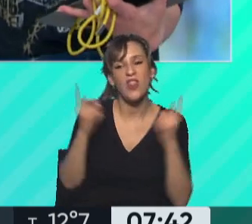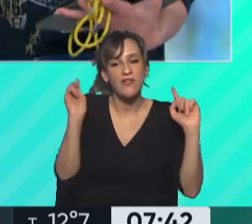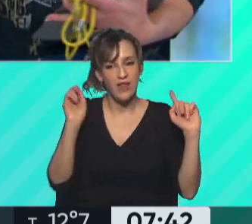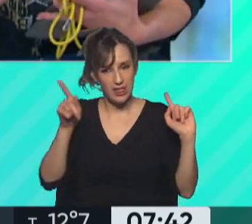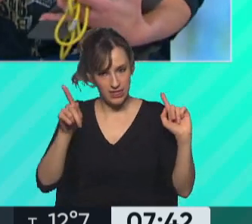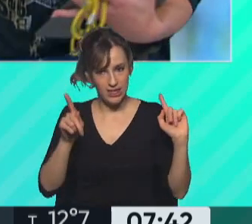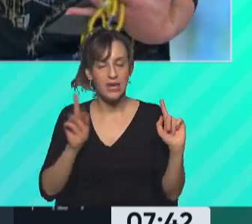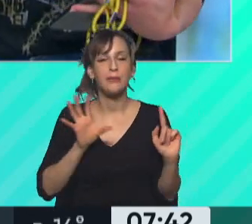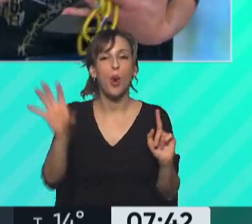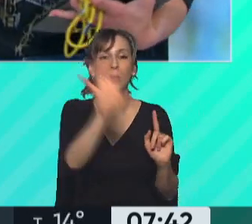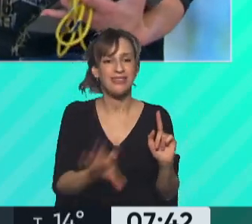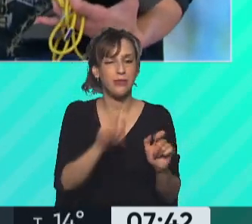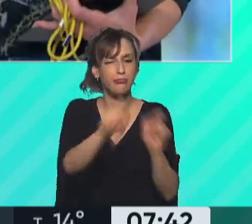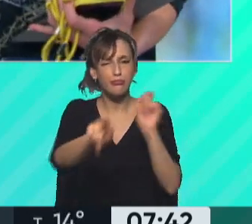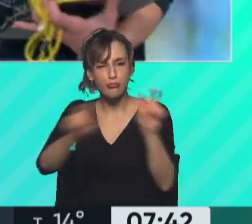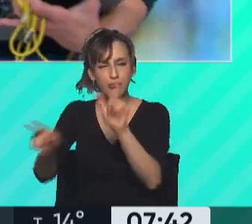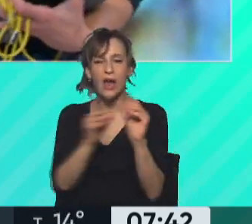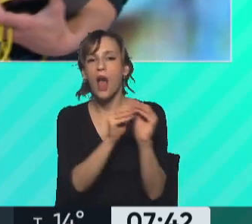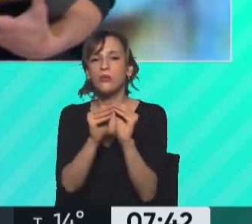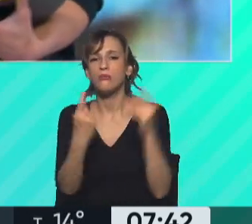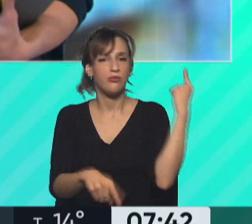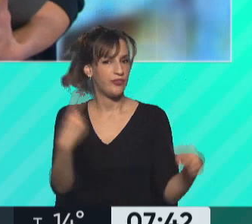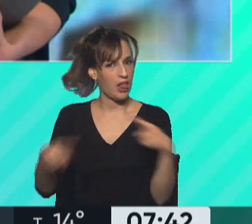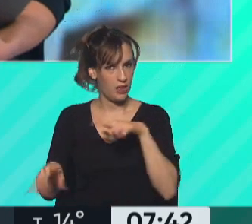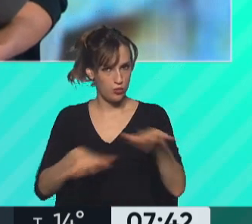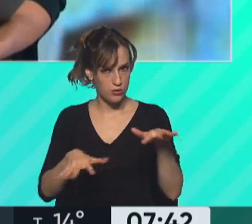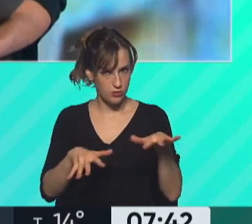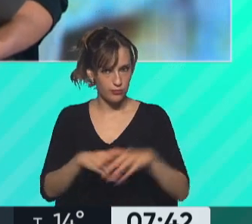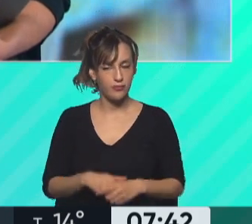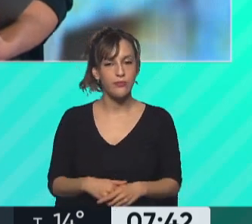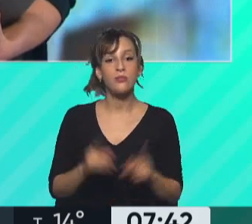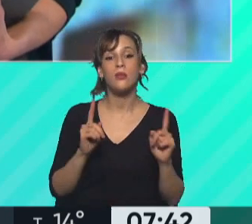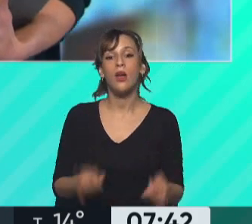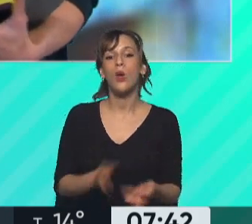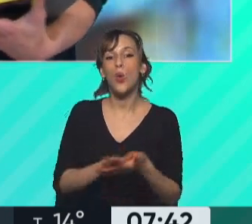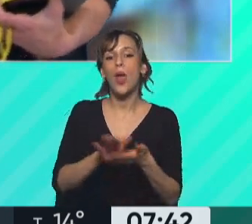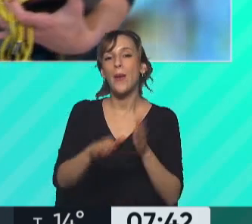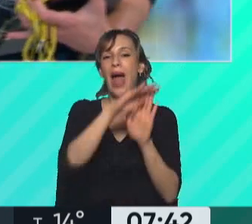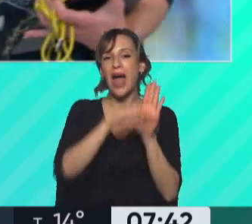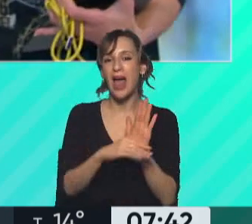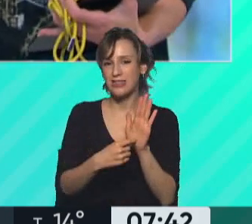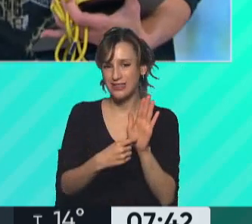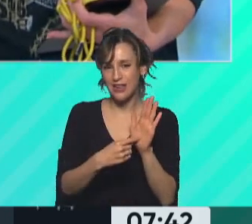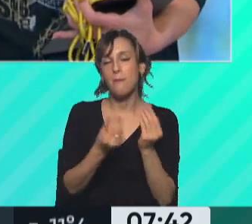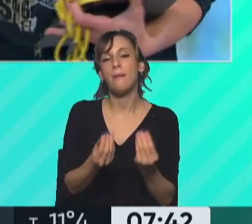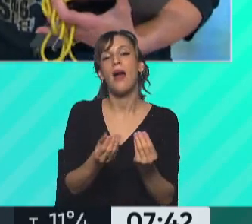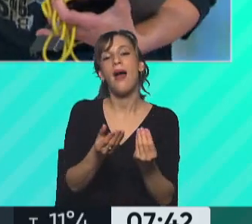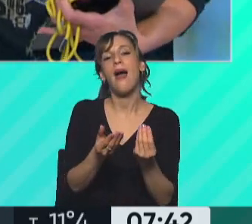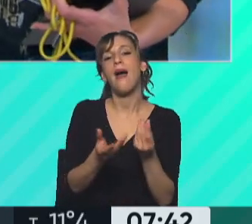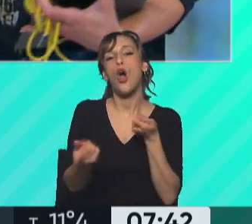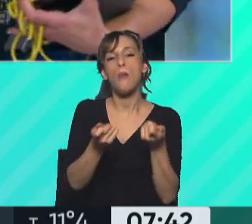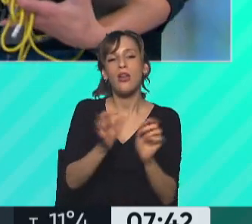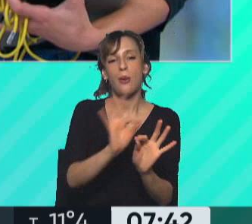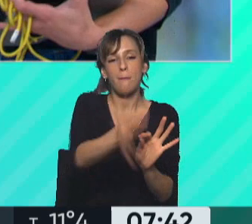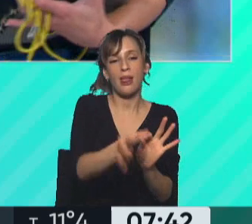las cadenas regionales. Así que ojo ahí. Y después otro tema es esta nueva canasta para comercios de cercanía, que ayer